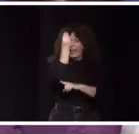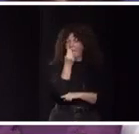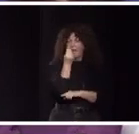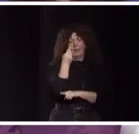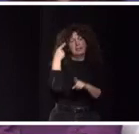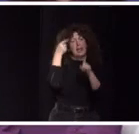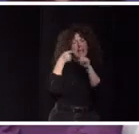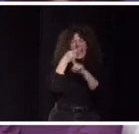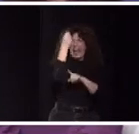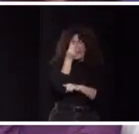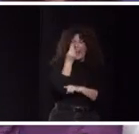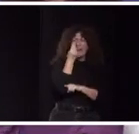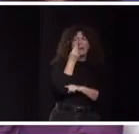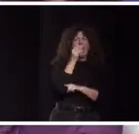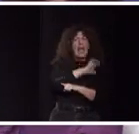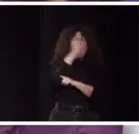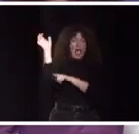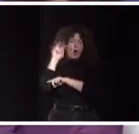referente en Europa,